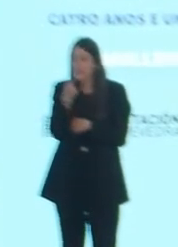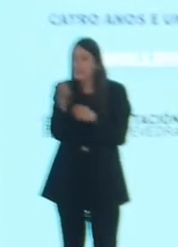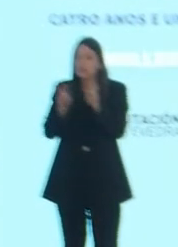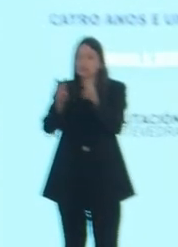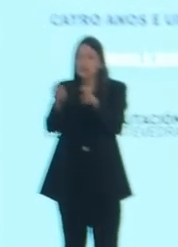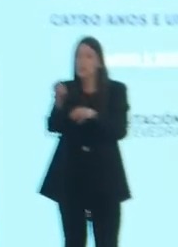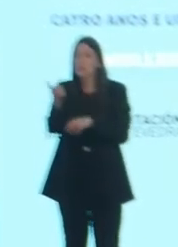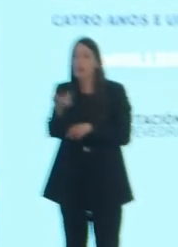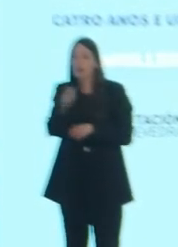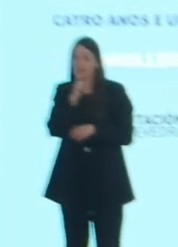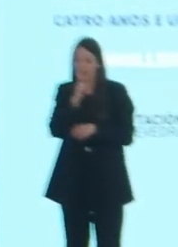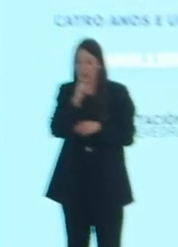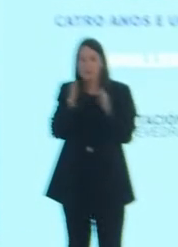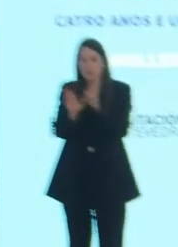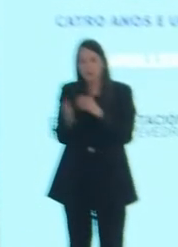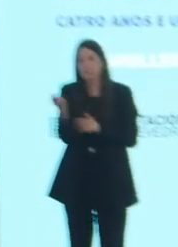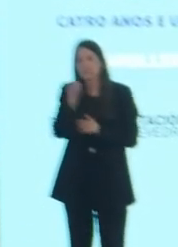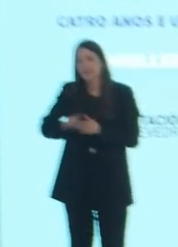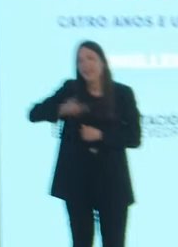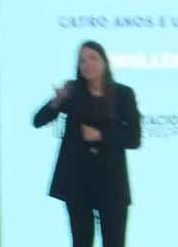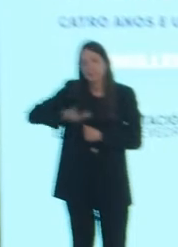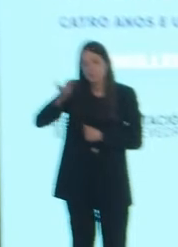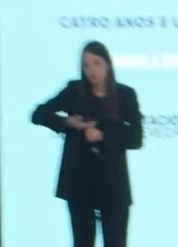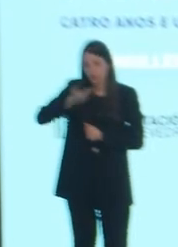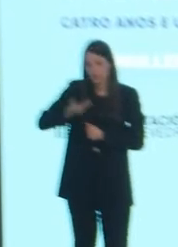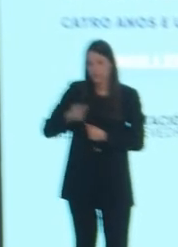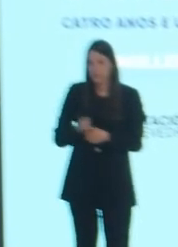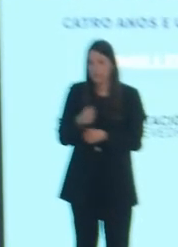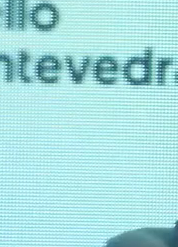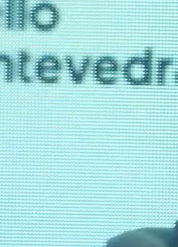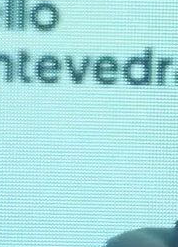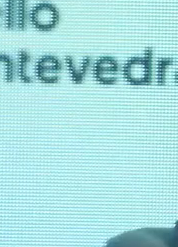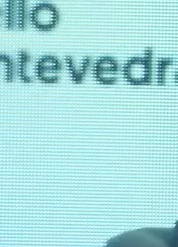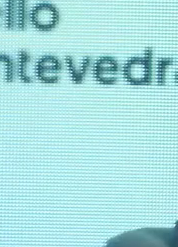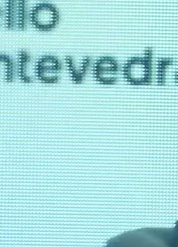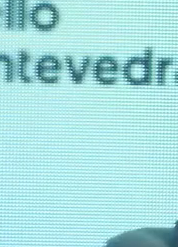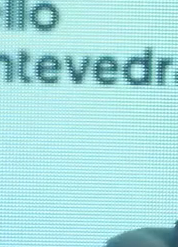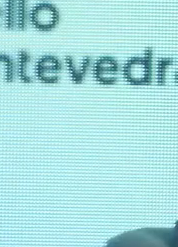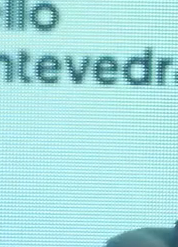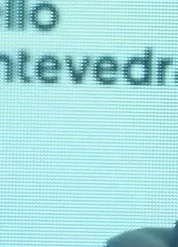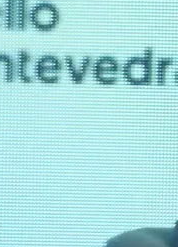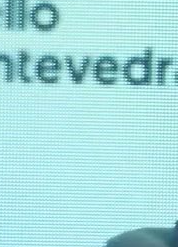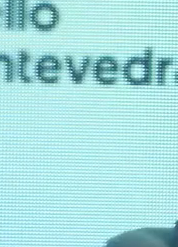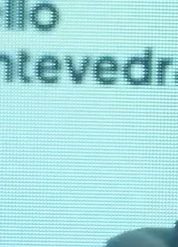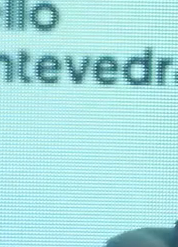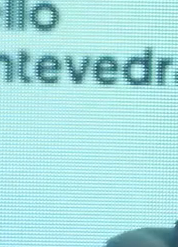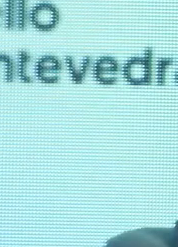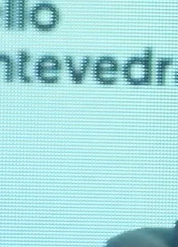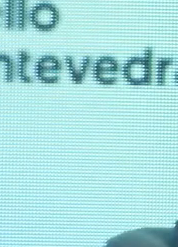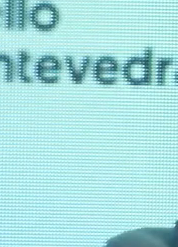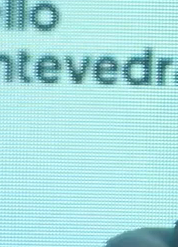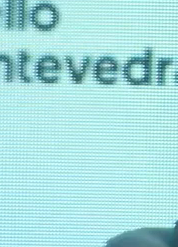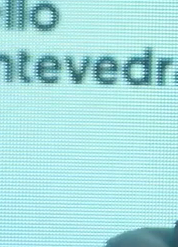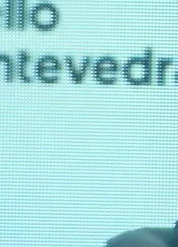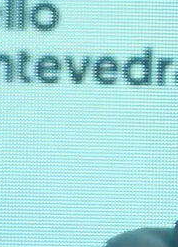de comunicar a las mujeres en las revistas femeninas que he dirigido, siempre hemos intentado hacer de